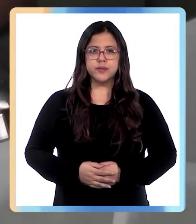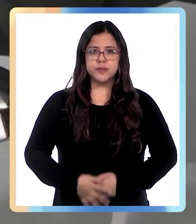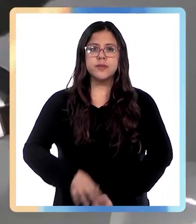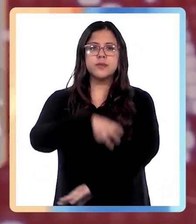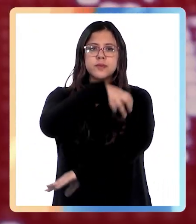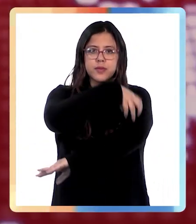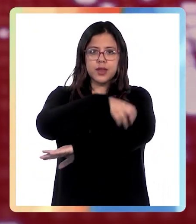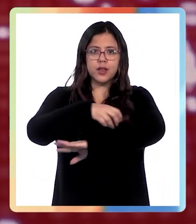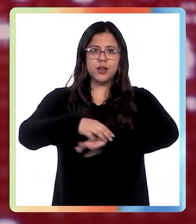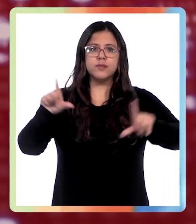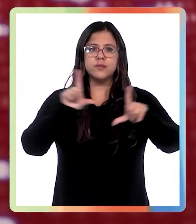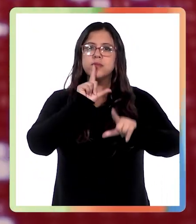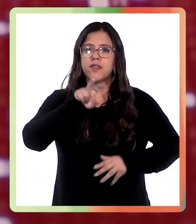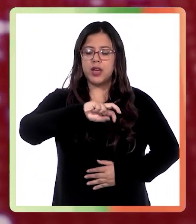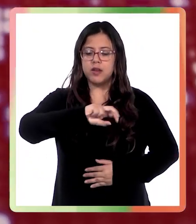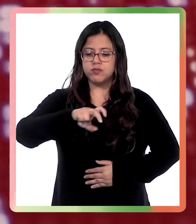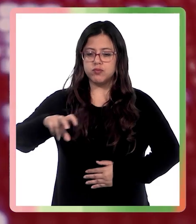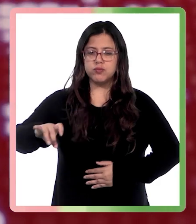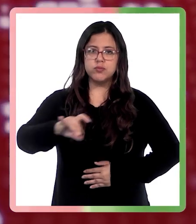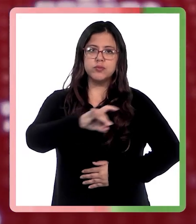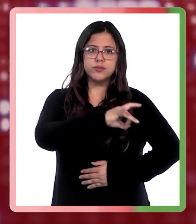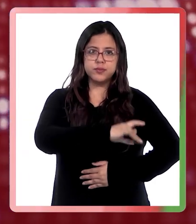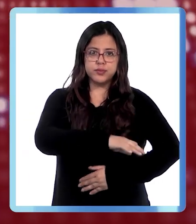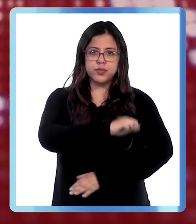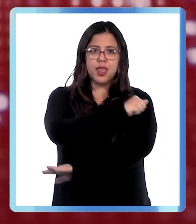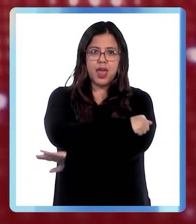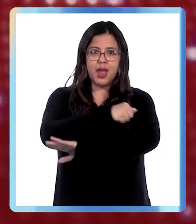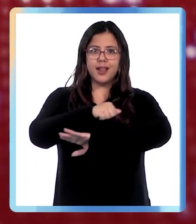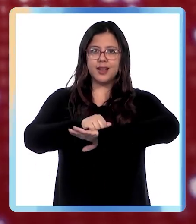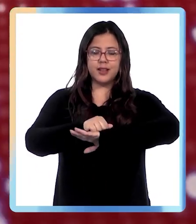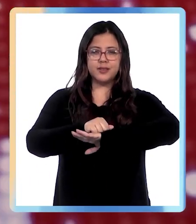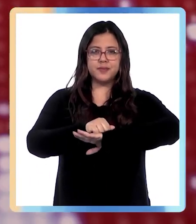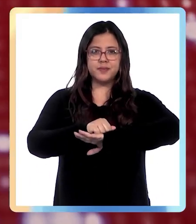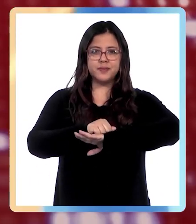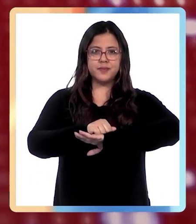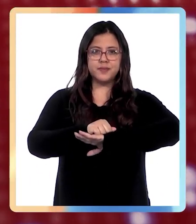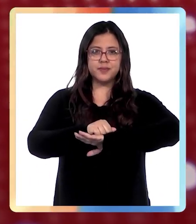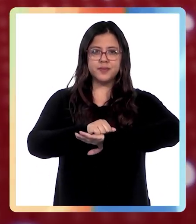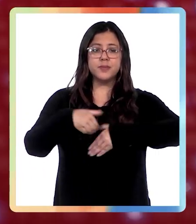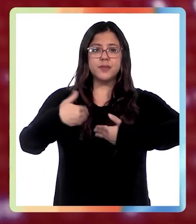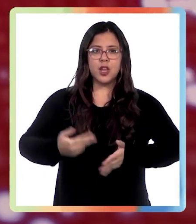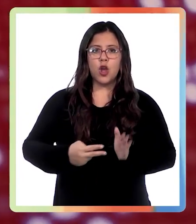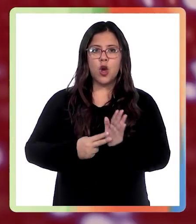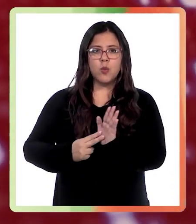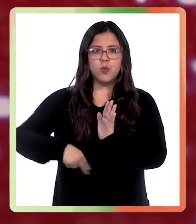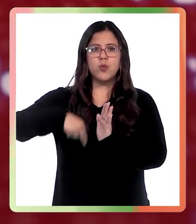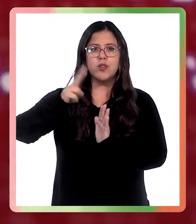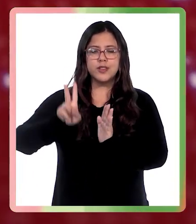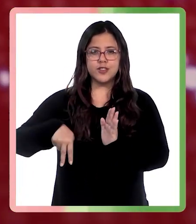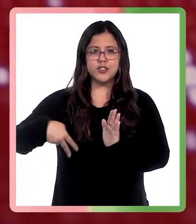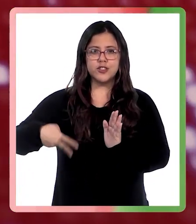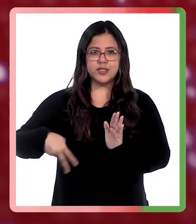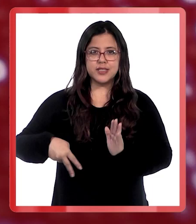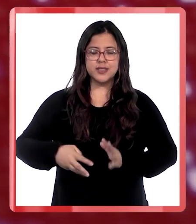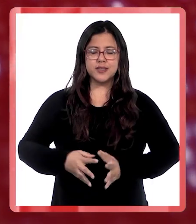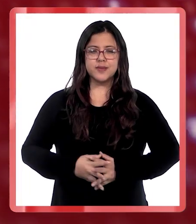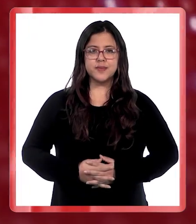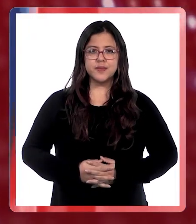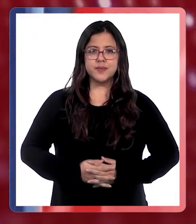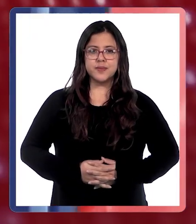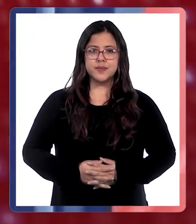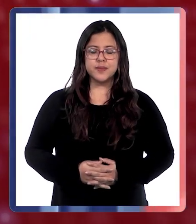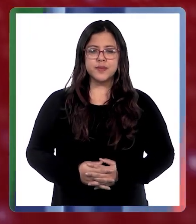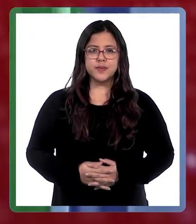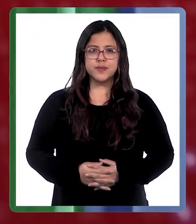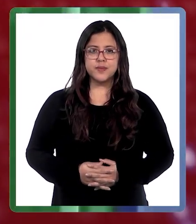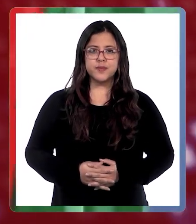noticias asociación Regional de canales de televisión de señal abierta de chile arcat presenta portavoz